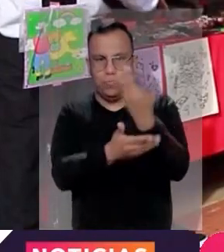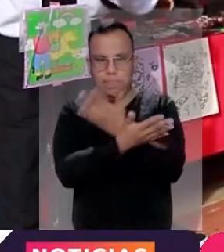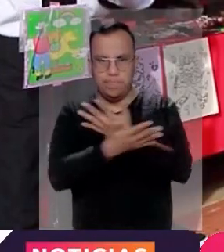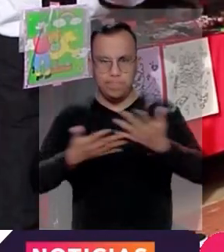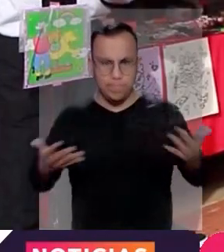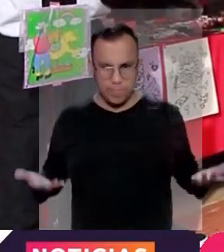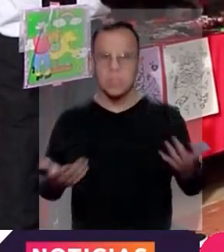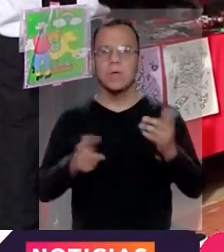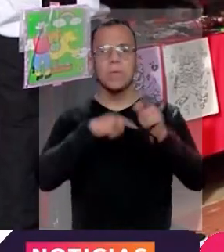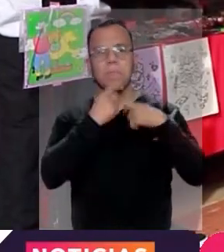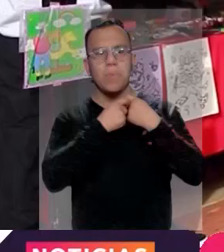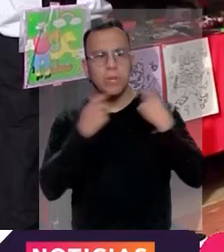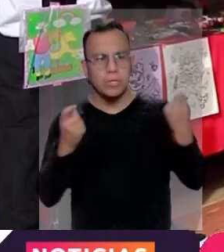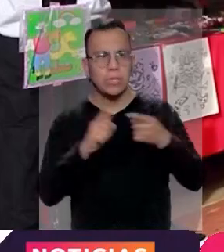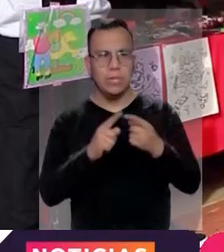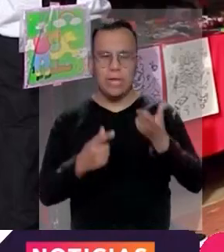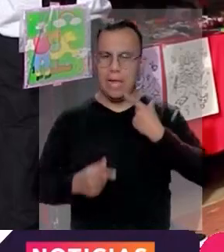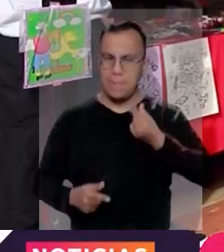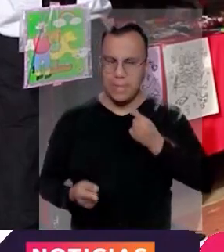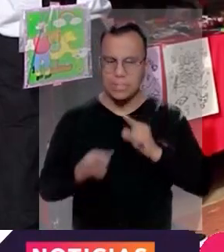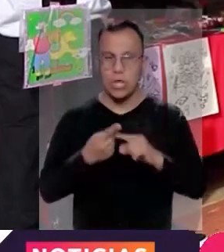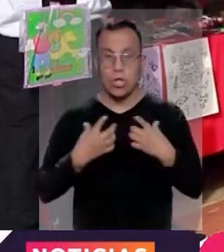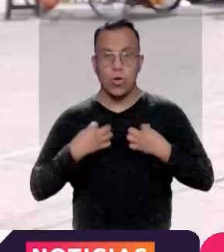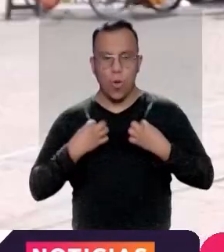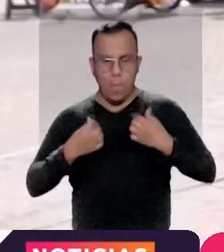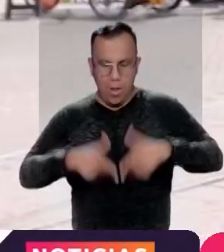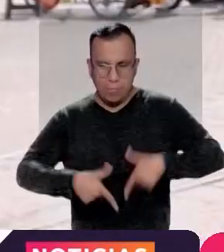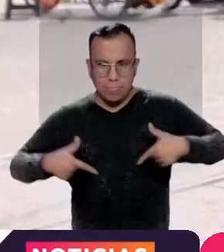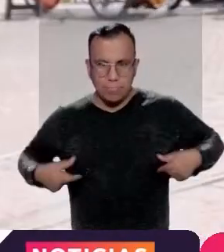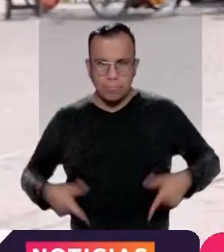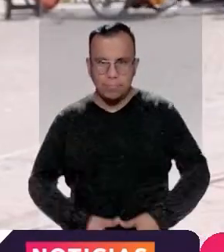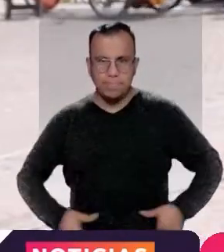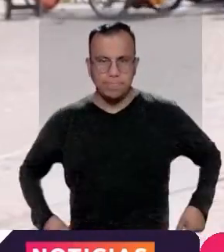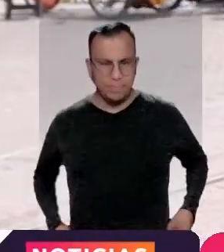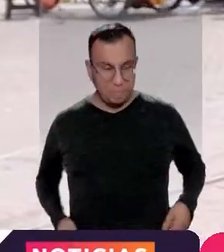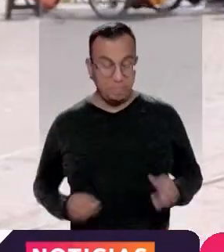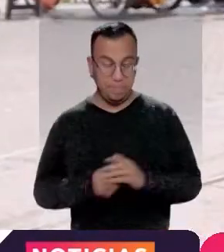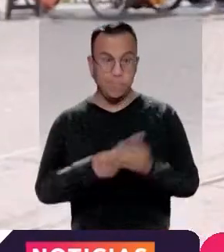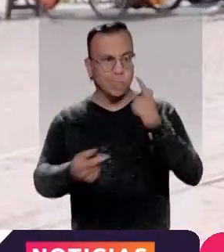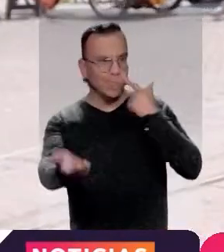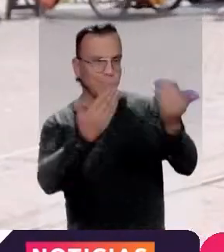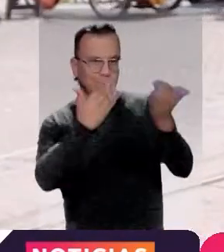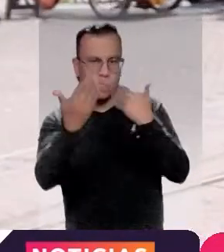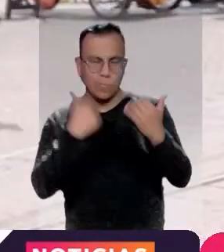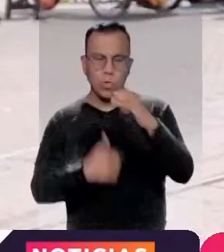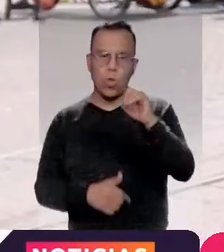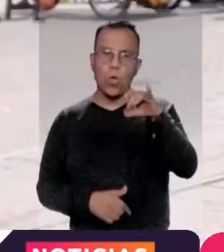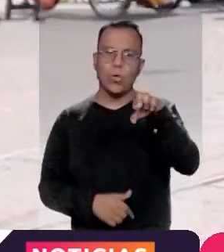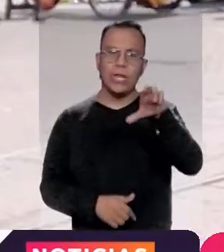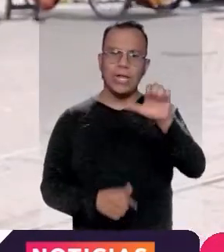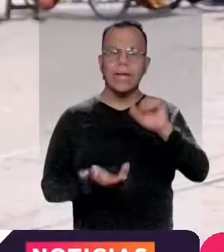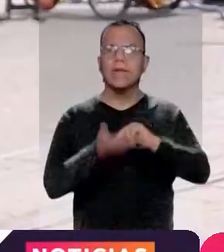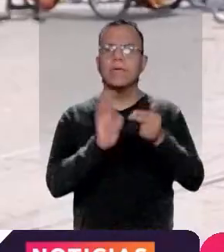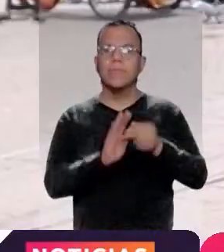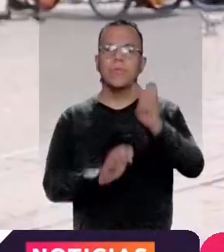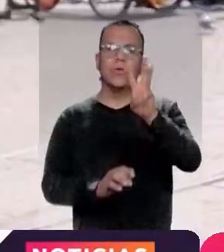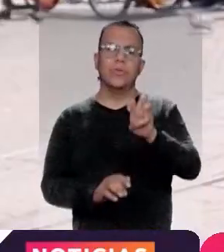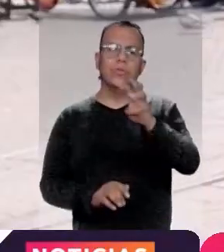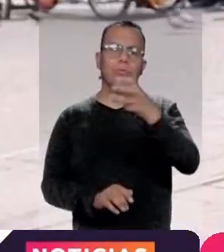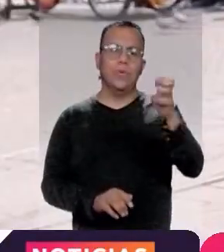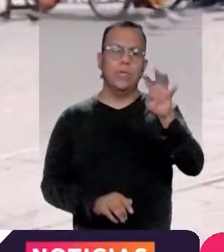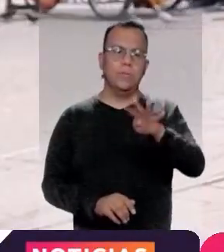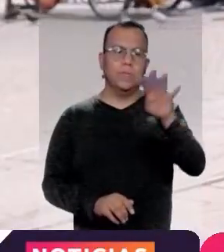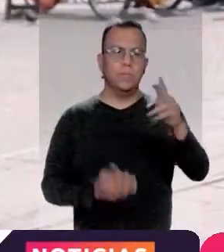de pañoletas, camisetas, ropa interior. La convocatoria de CoCrea este año cerró con